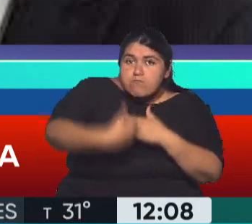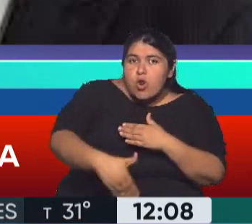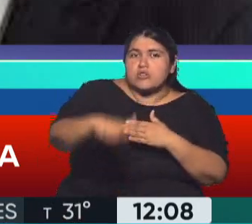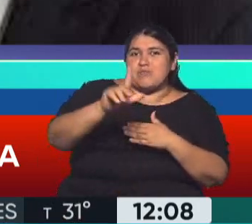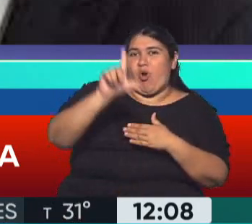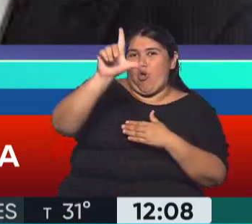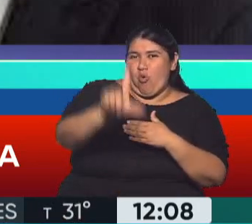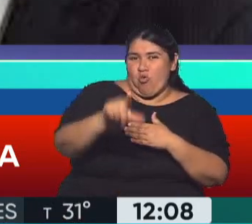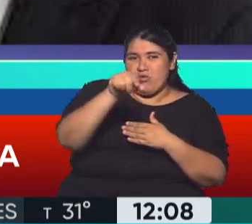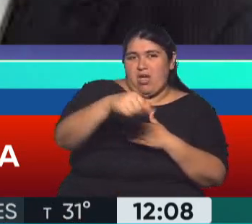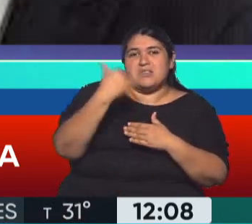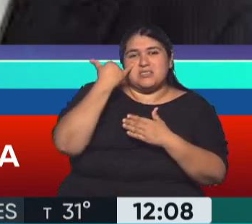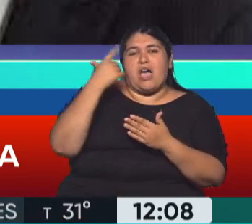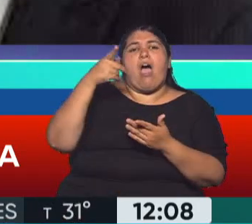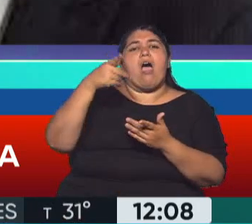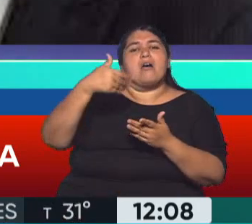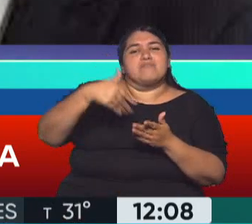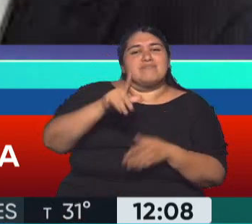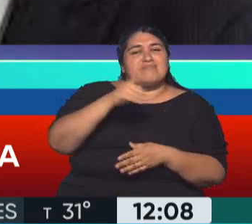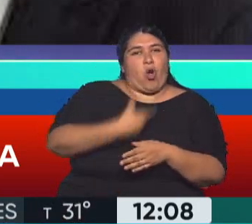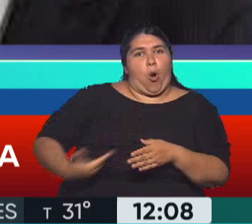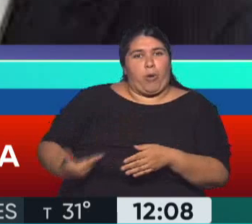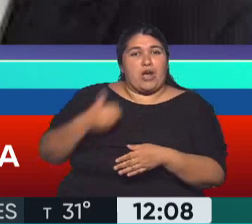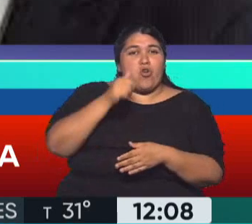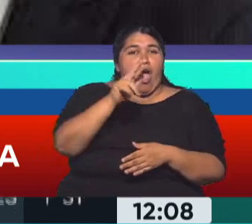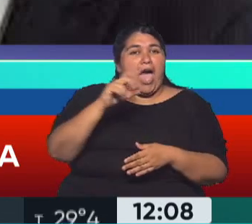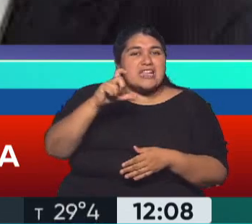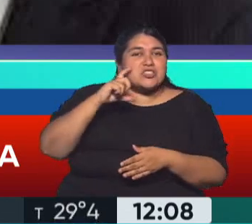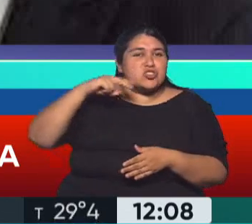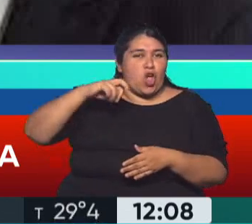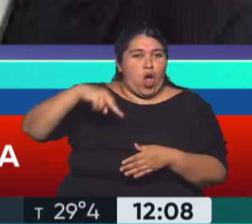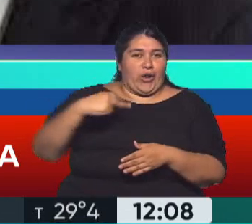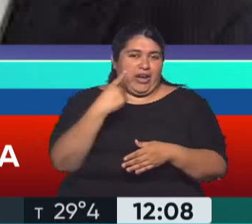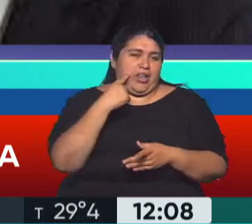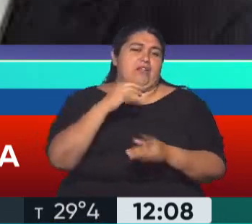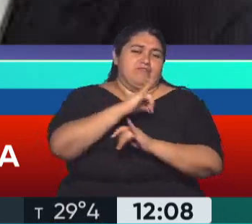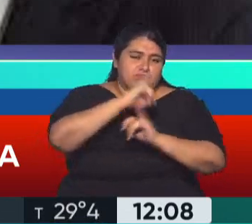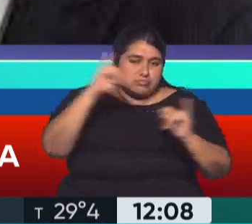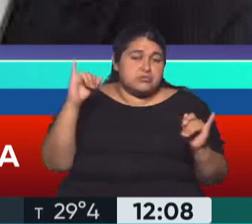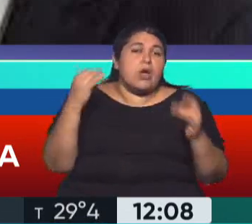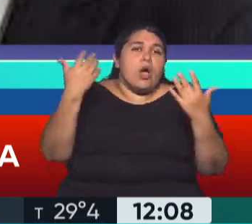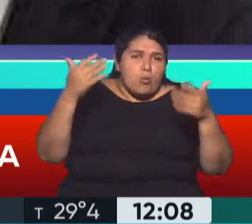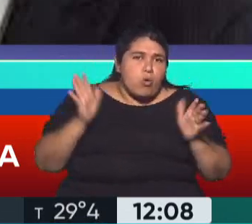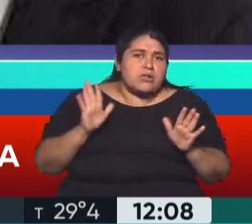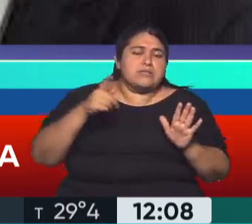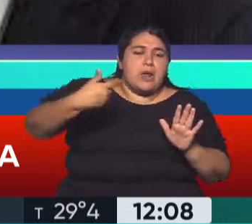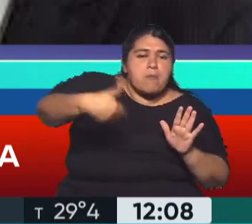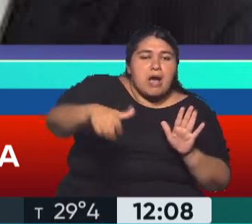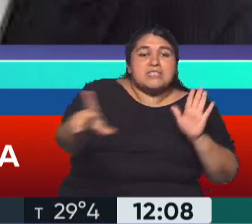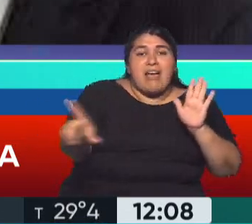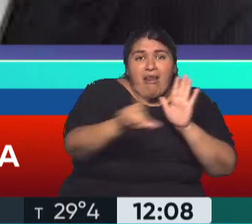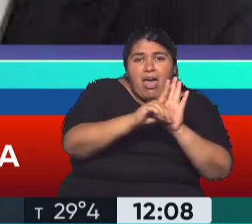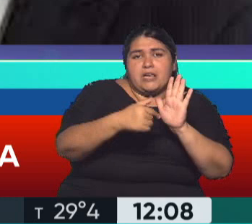este lunes, un anuncio por parte del gobernador Arcioni. Indicamos, todo en potencial, estaría anunciando el gobernador